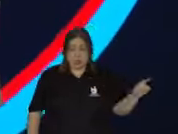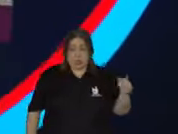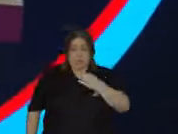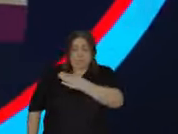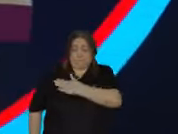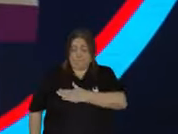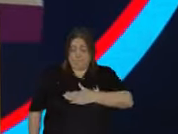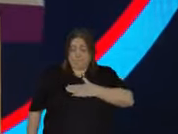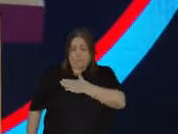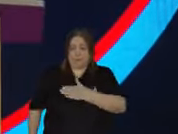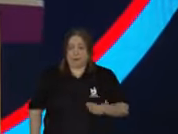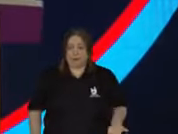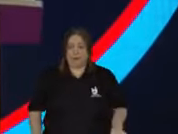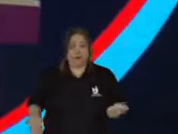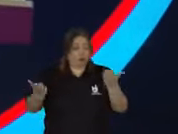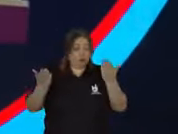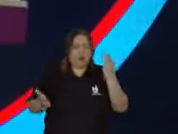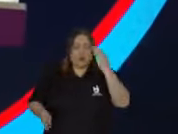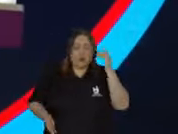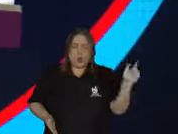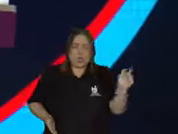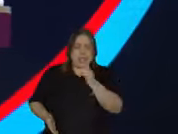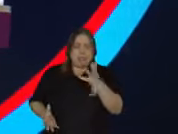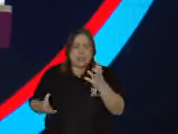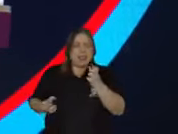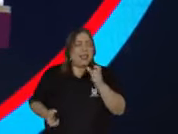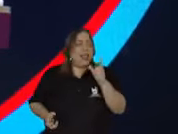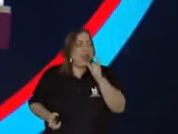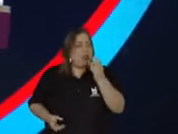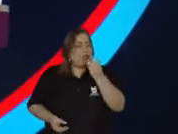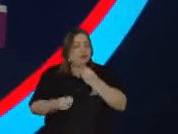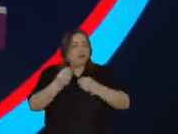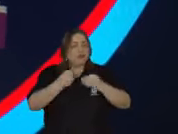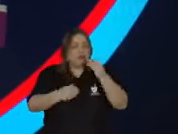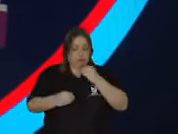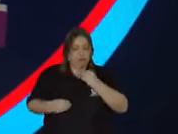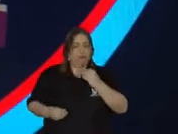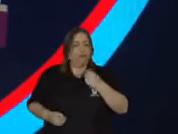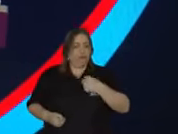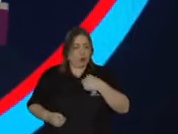Yo sé que usted quiere ir a almorzar y yo también.